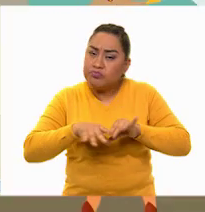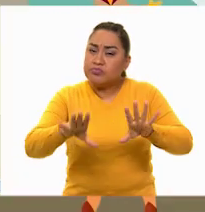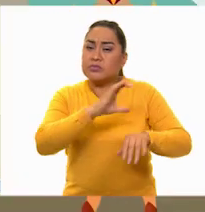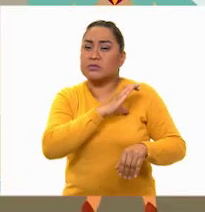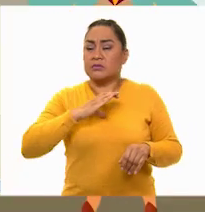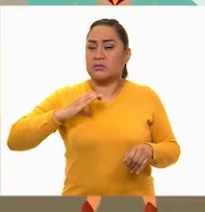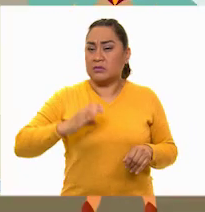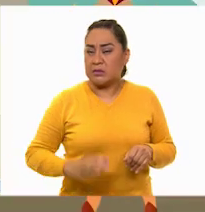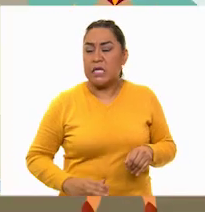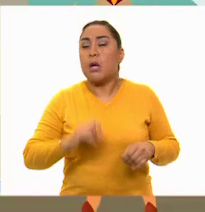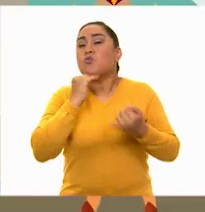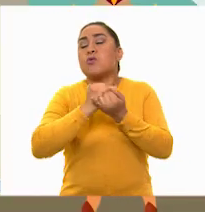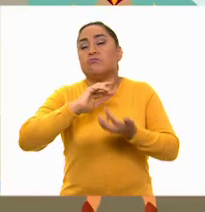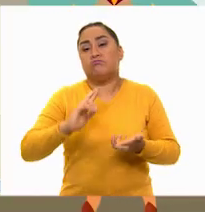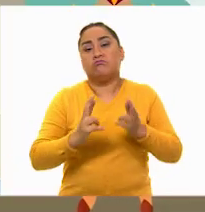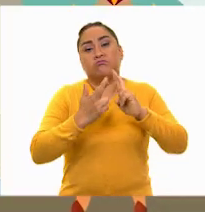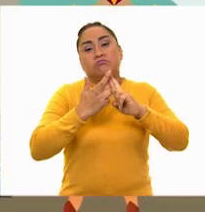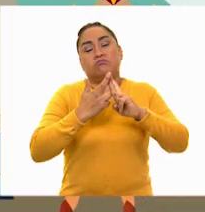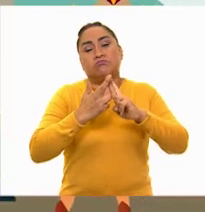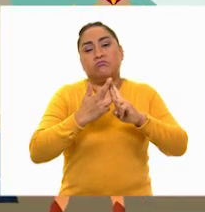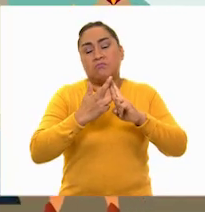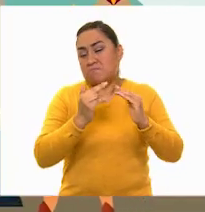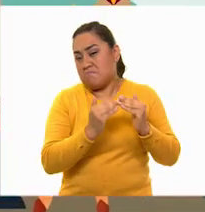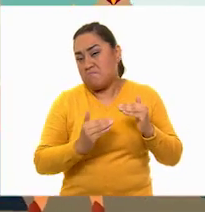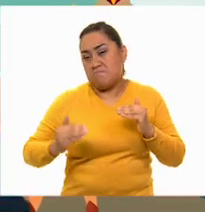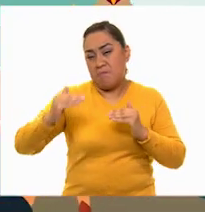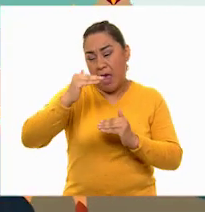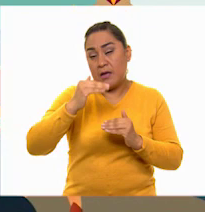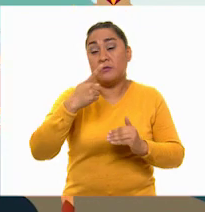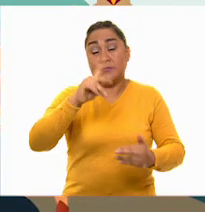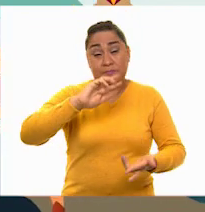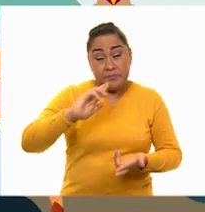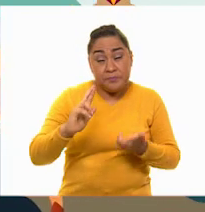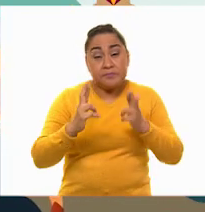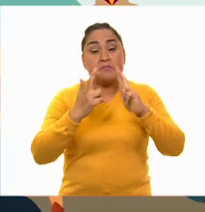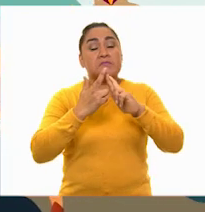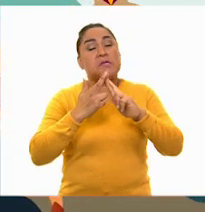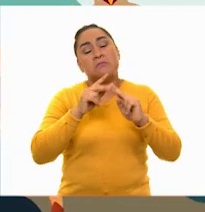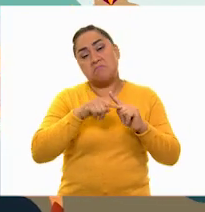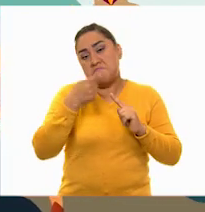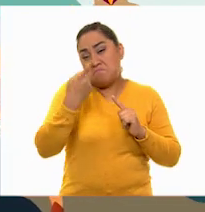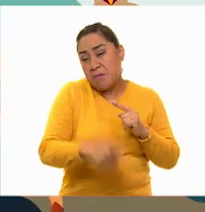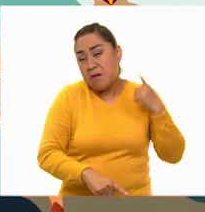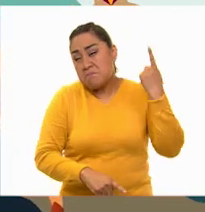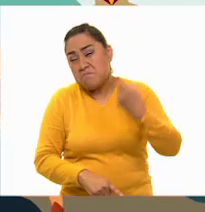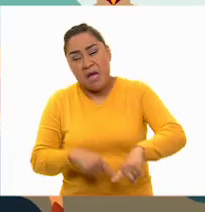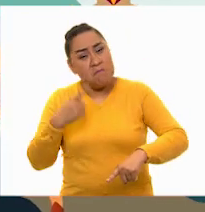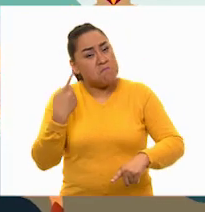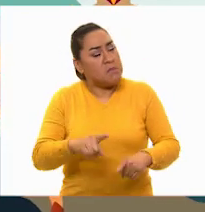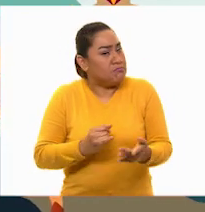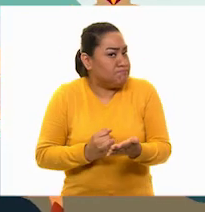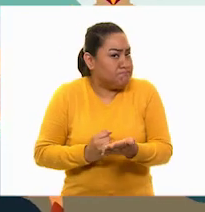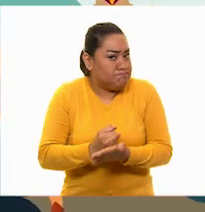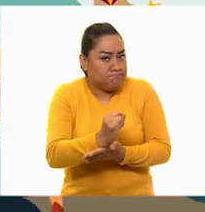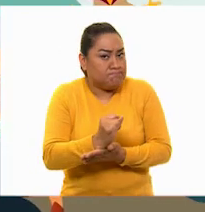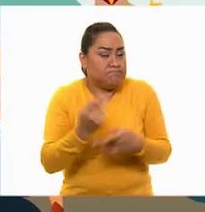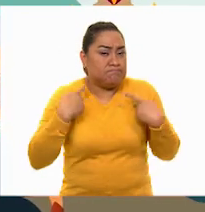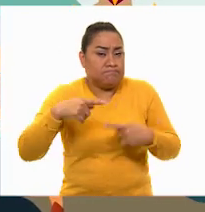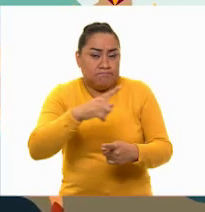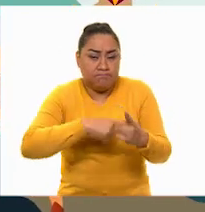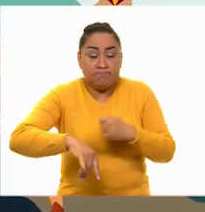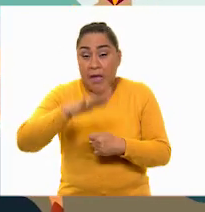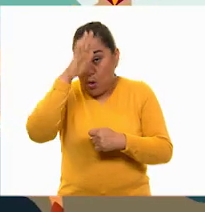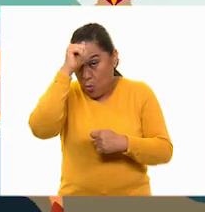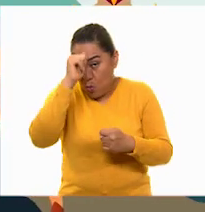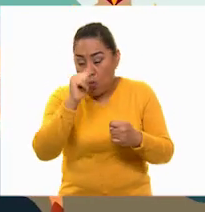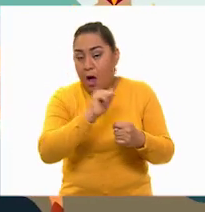el empoderamiento de la iglesia. La práctica religiosa se impuso a la población con extrema rigidez. En una alianza entre